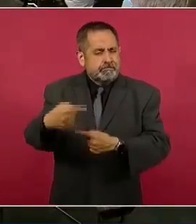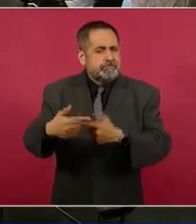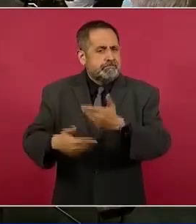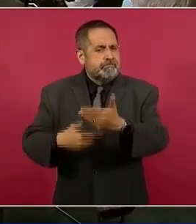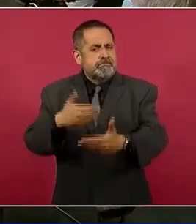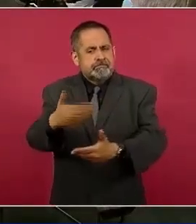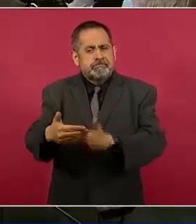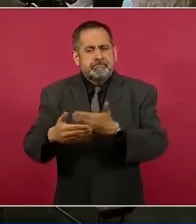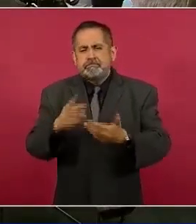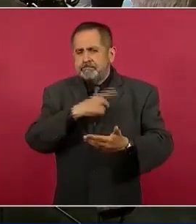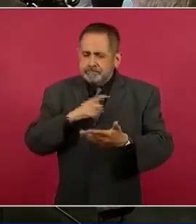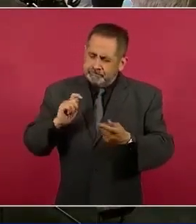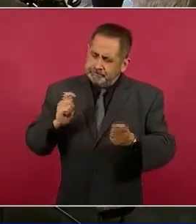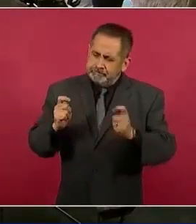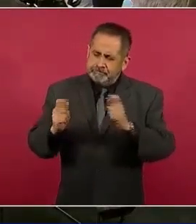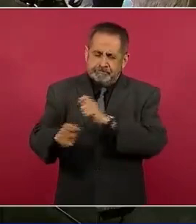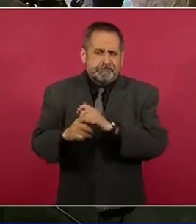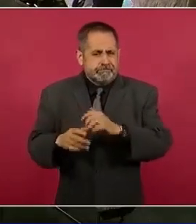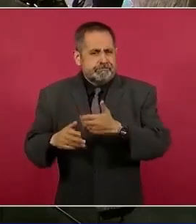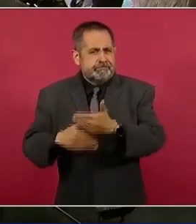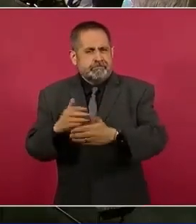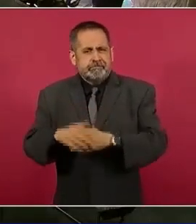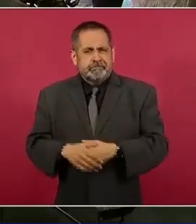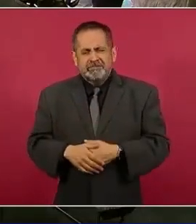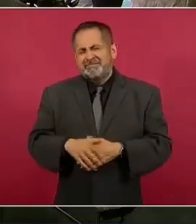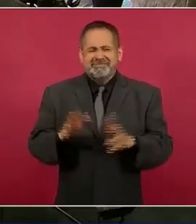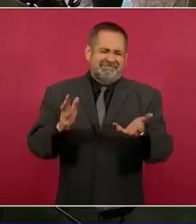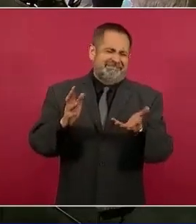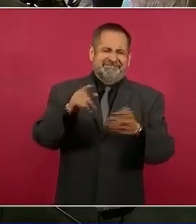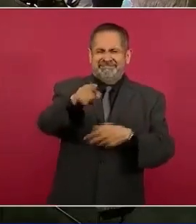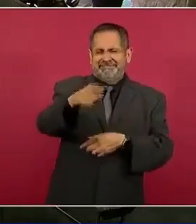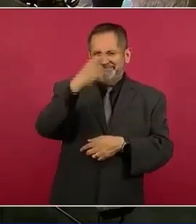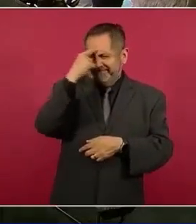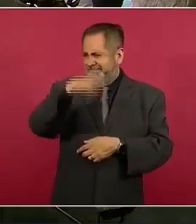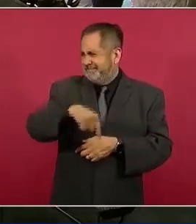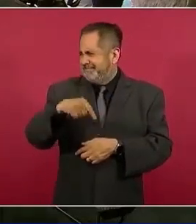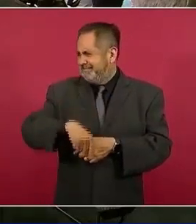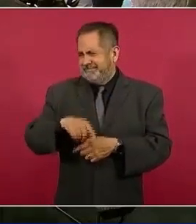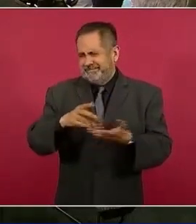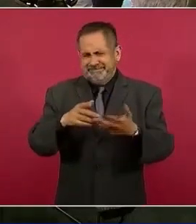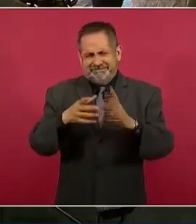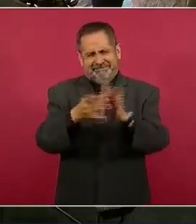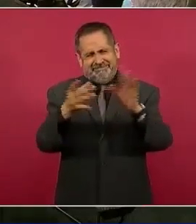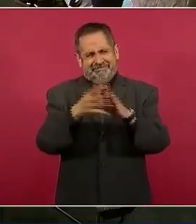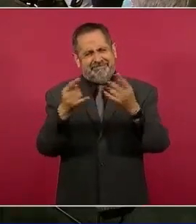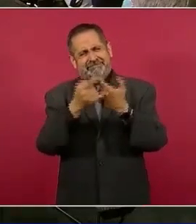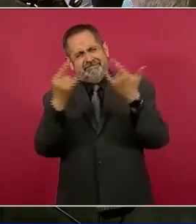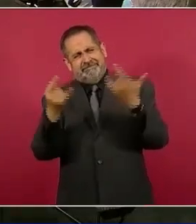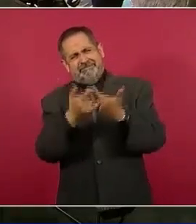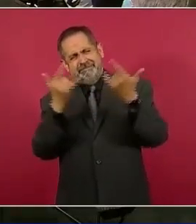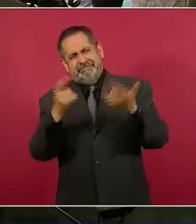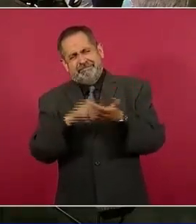mantener. Se puede decir, ¿y qué tiene que ver esto de la democracia con